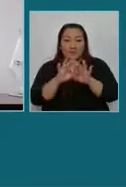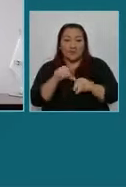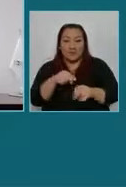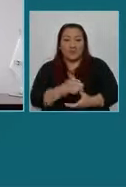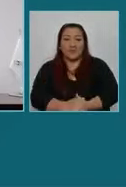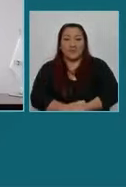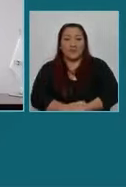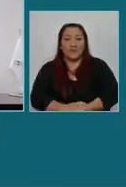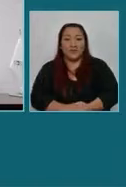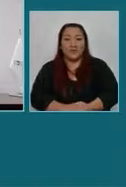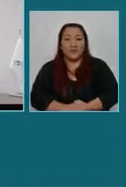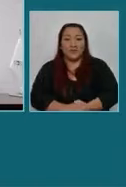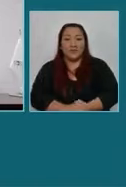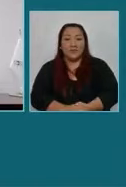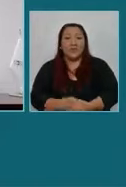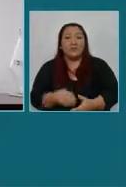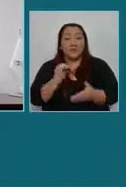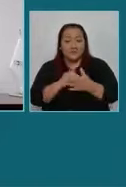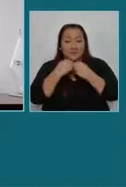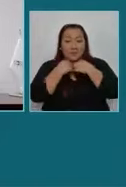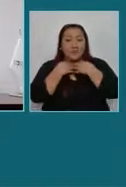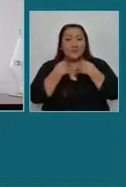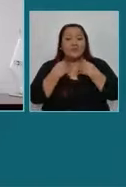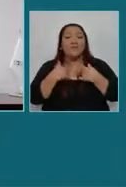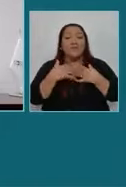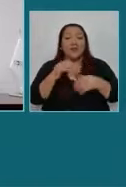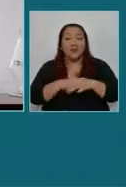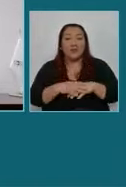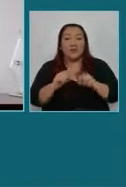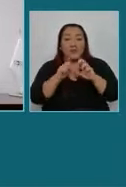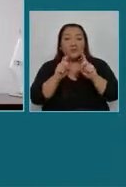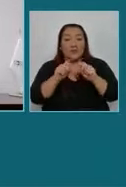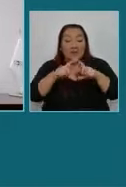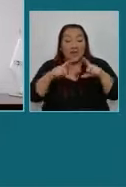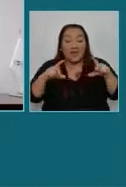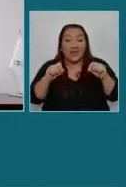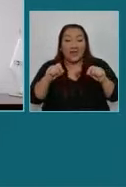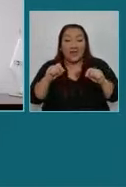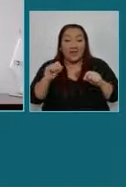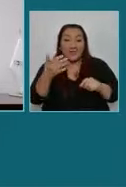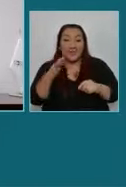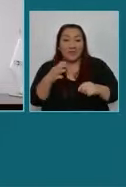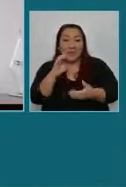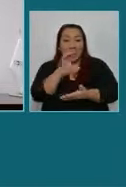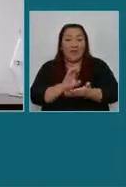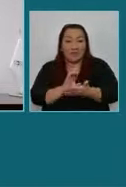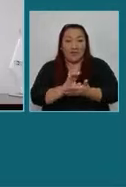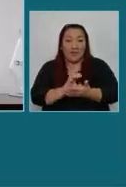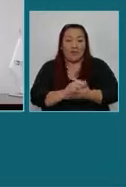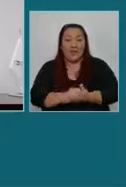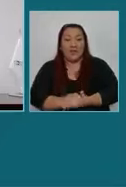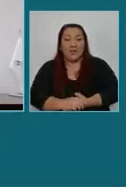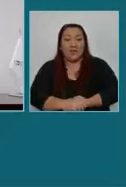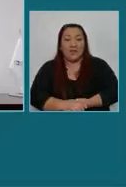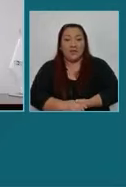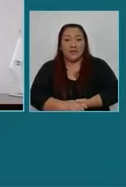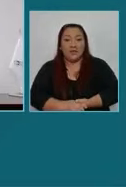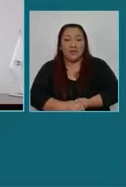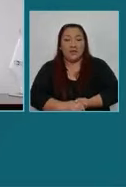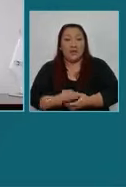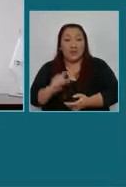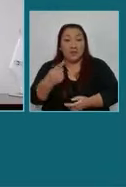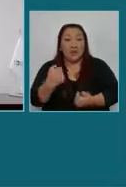hoy. También tratando de responder a tu pregunta sobre el ticket promedio de capital. A ver, en primer